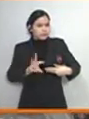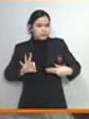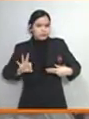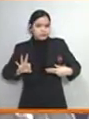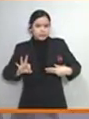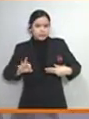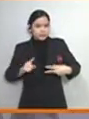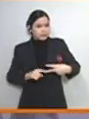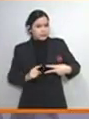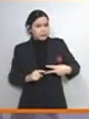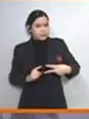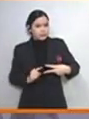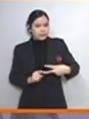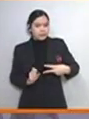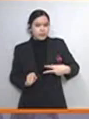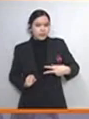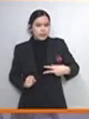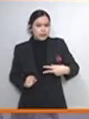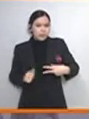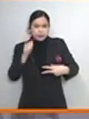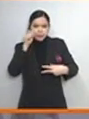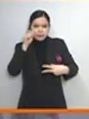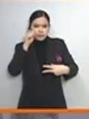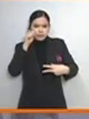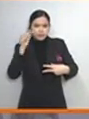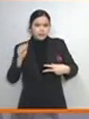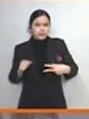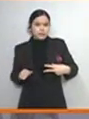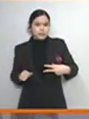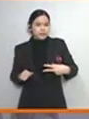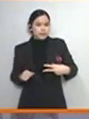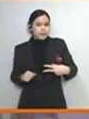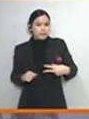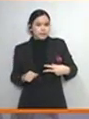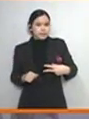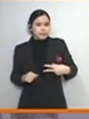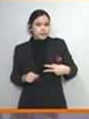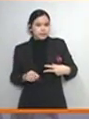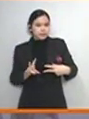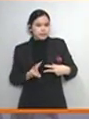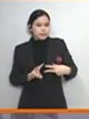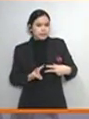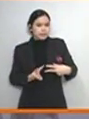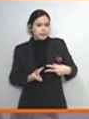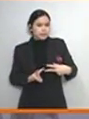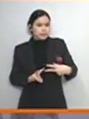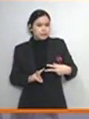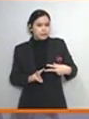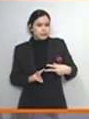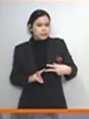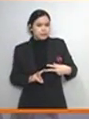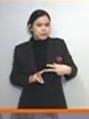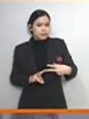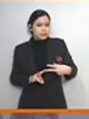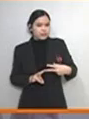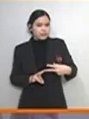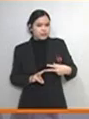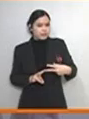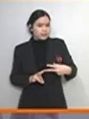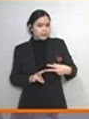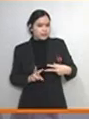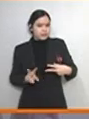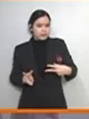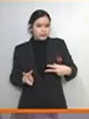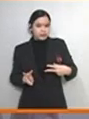29. Segundo número ganador, atentos. Porque su primer dígito, este es el 7. Segundo dígito, este es el